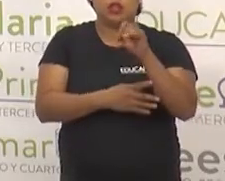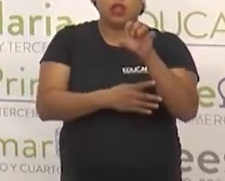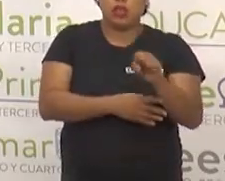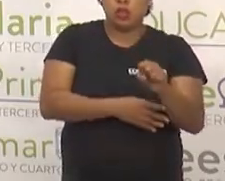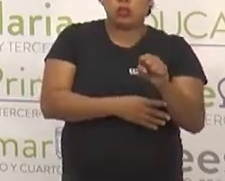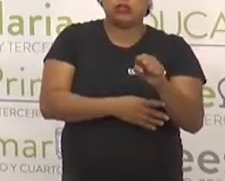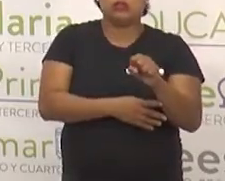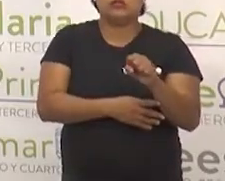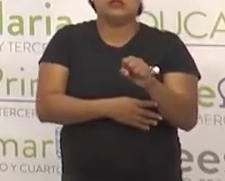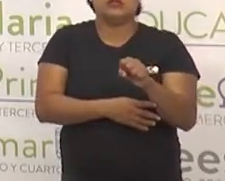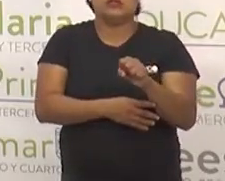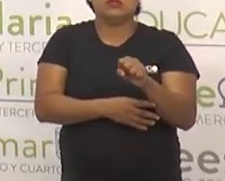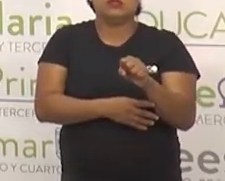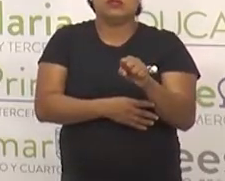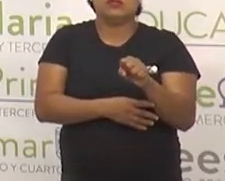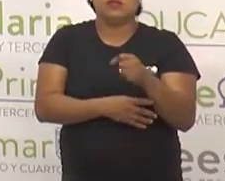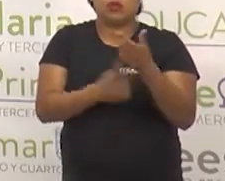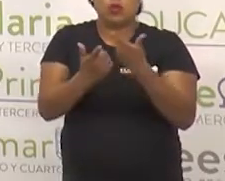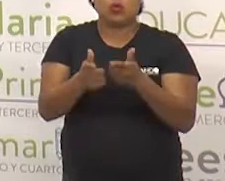los